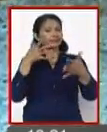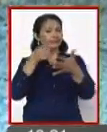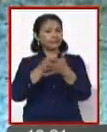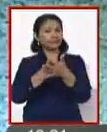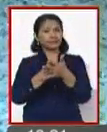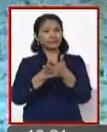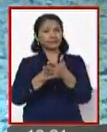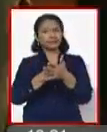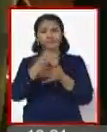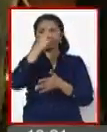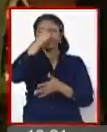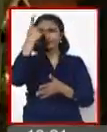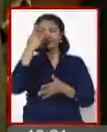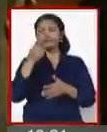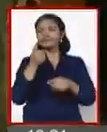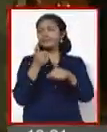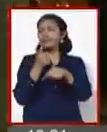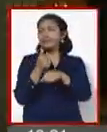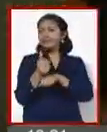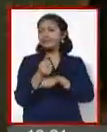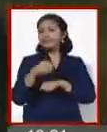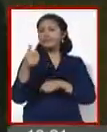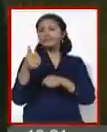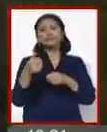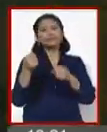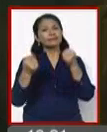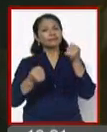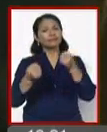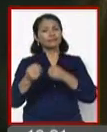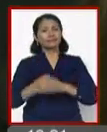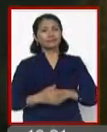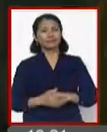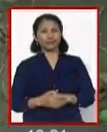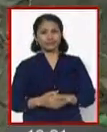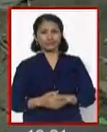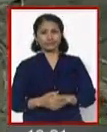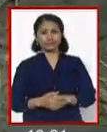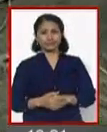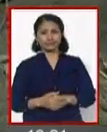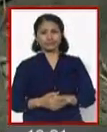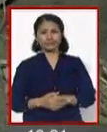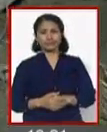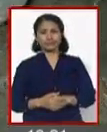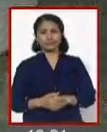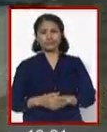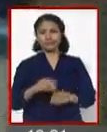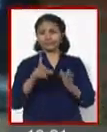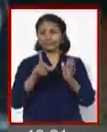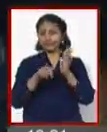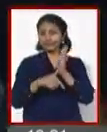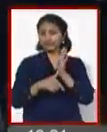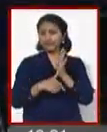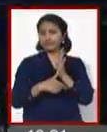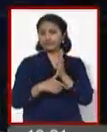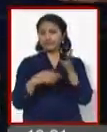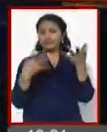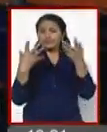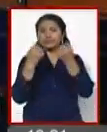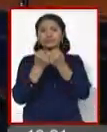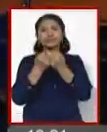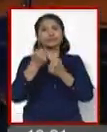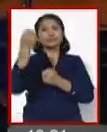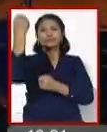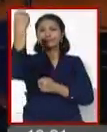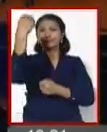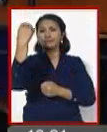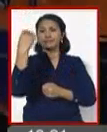la vagoneta de color plomo y ocasionó que este impacte contra un vehículo tipo PETA que se encontraba estacionada. Posteriormente, esta colisionó contra